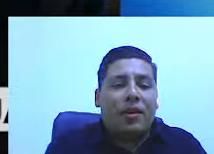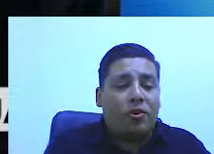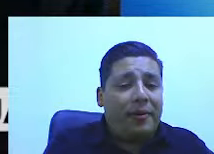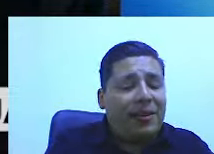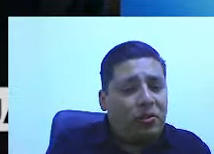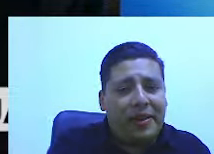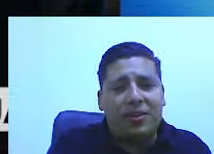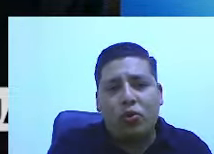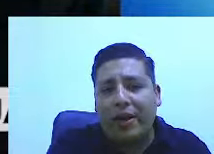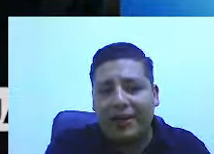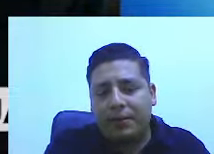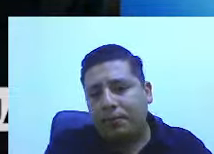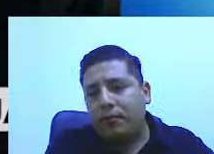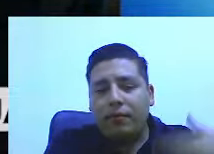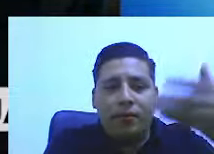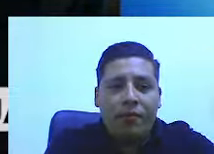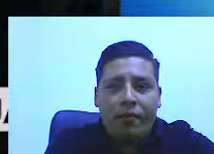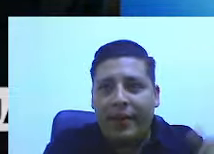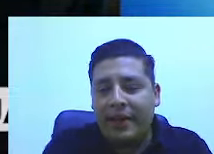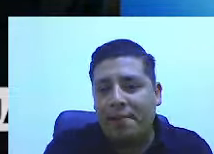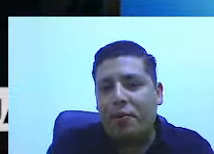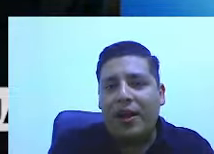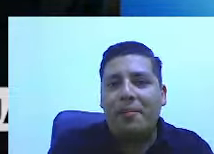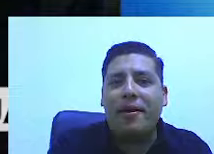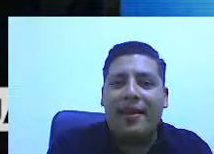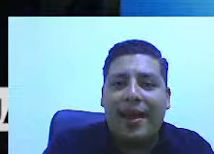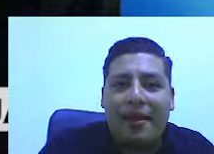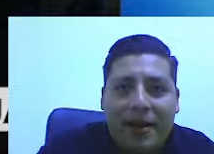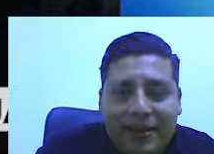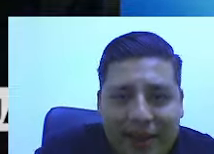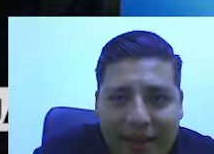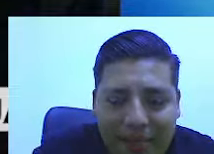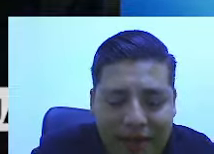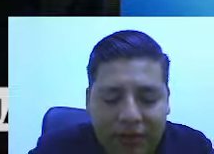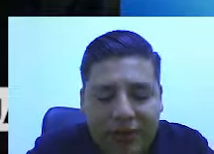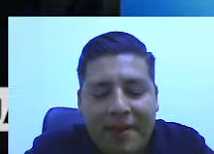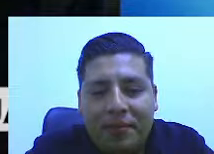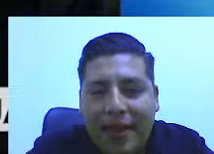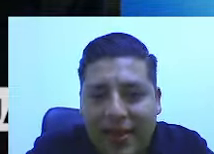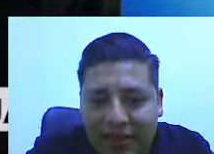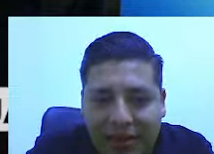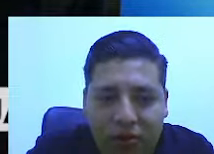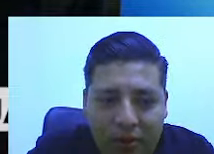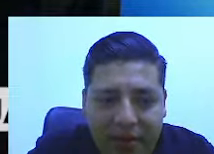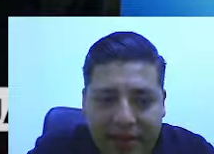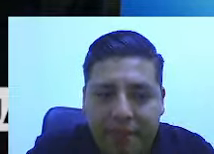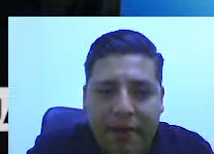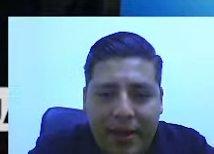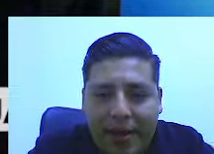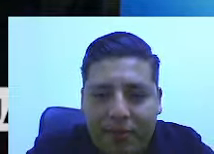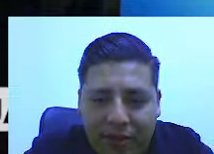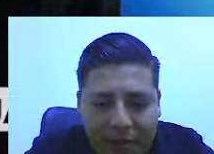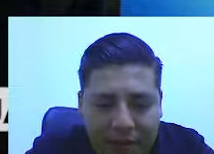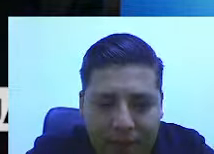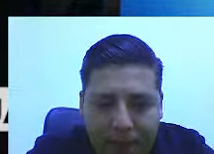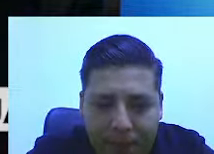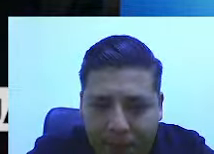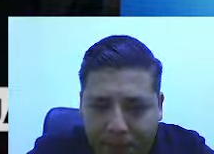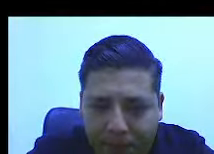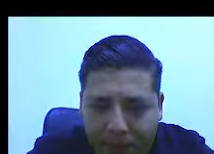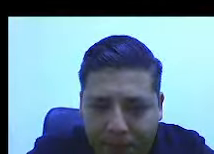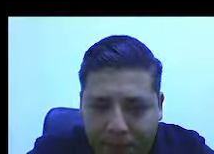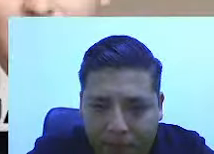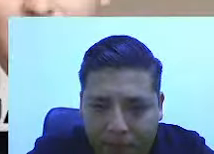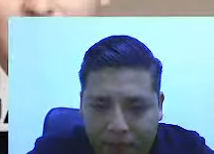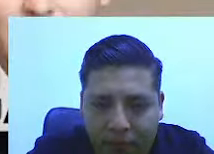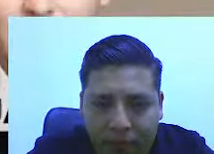dice Roberto Gil Suart en el programa de Nada Más y Nada Menos que de Ciro Gómez Leyva. Veamos el video. Debo